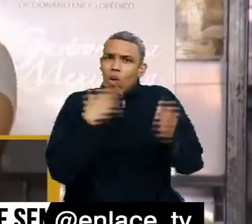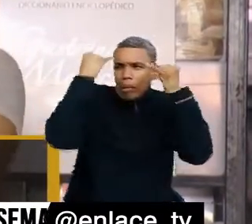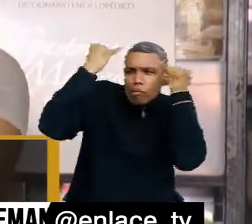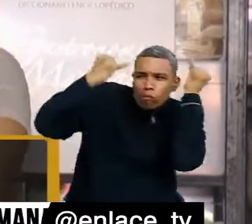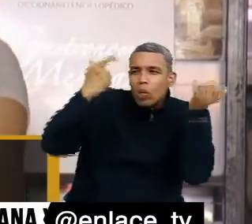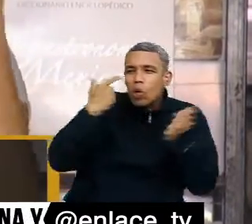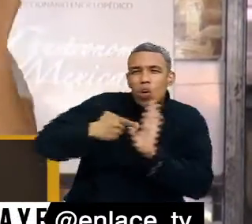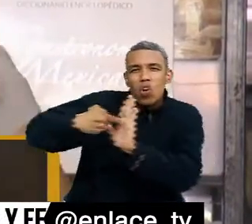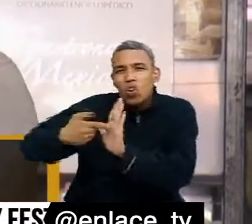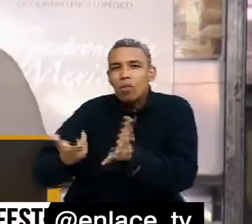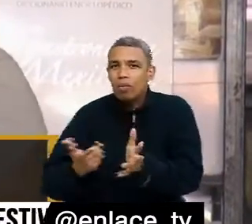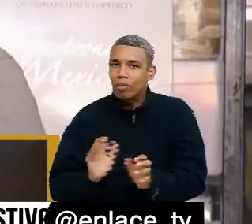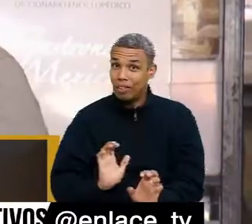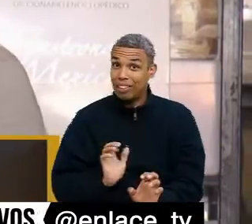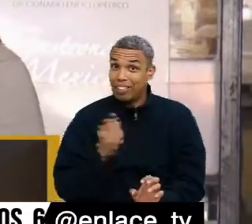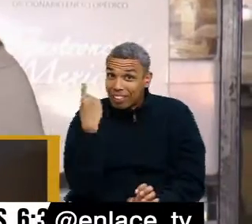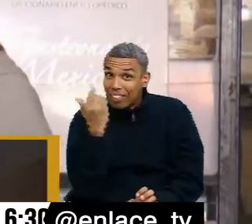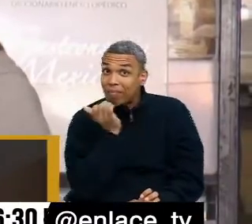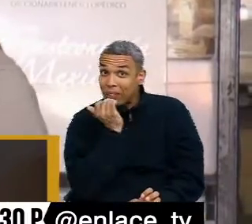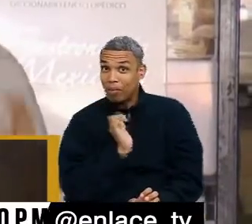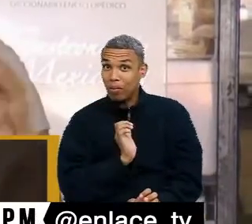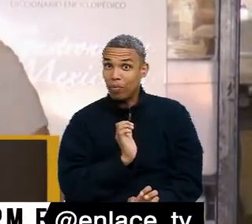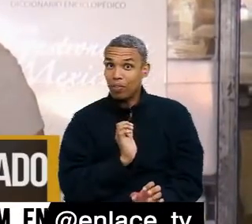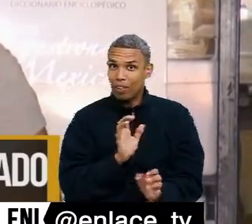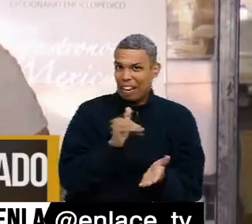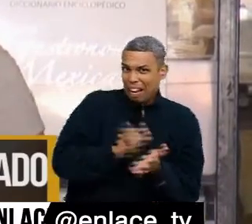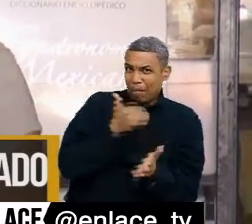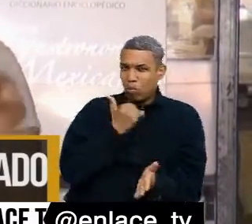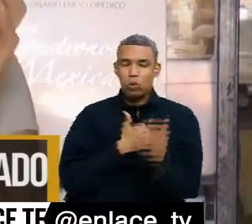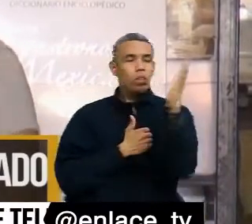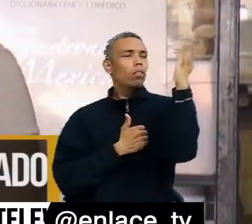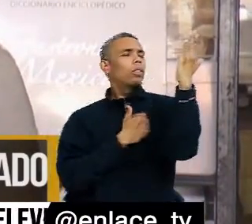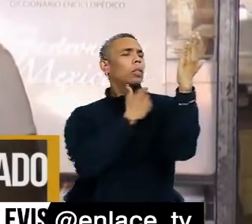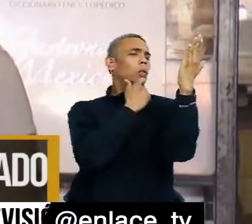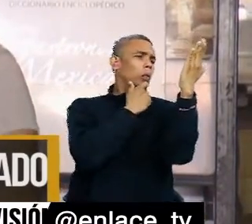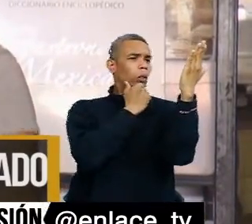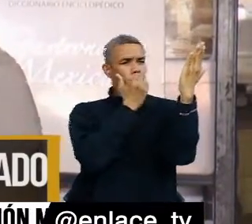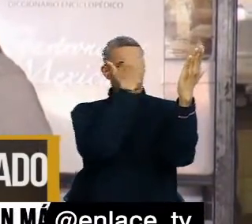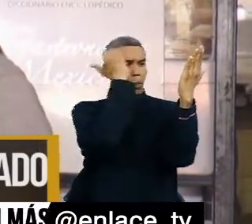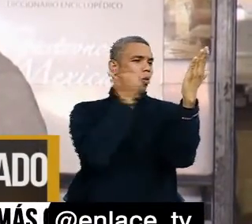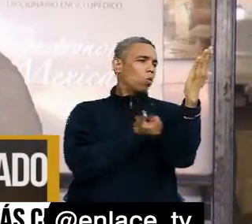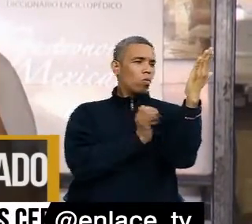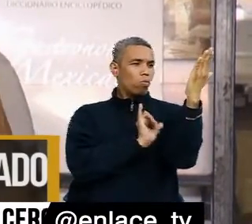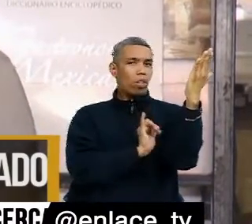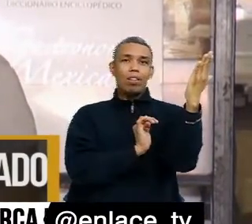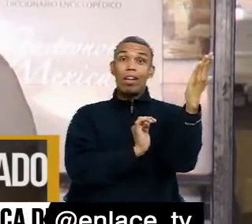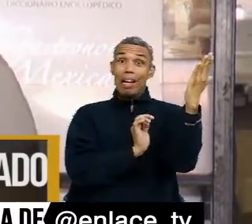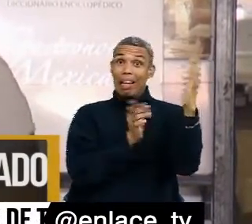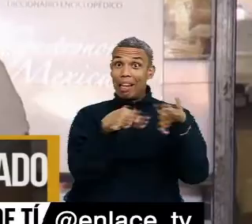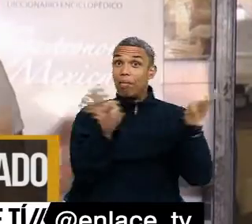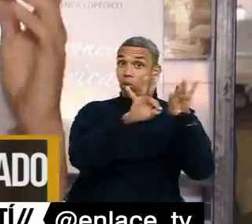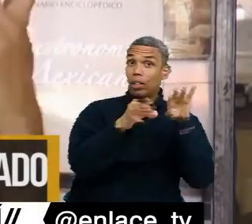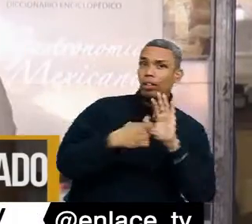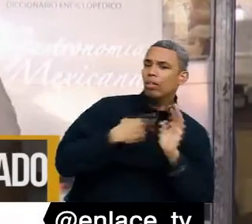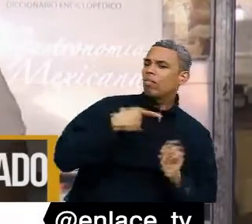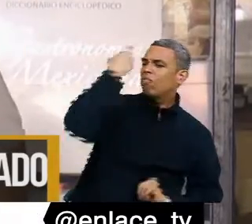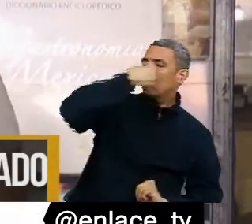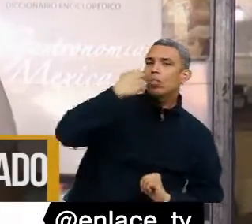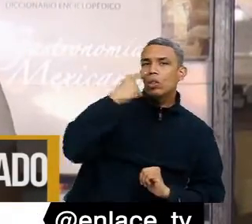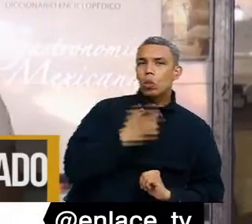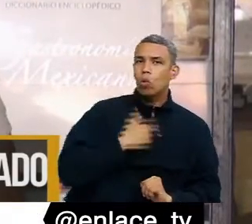Cuando llegas al espejo, te miras cómo estás, ¿cierto? Eso es venta. Entonces, ahorita el neuromarketing es lo que está súper de moda, es la tendencia. Entonces,